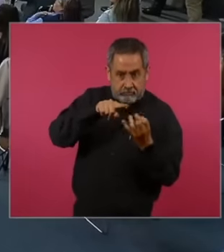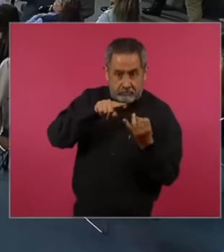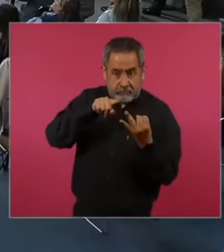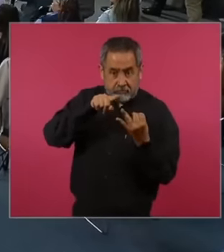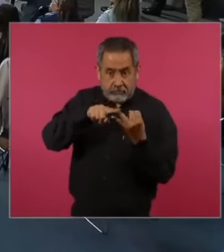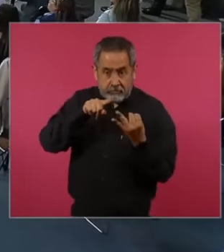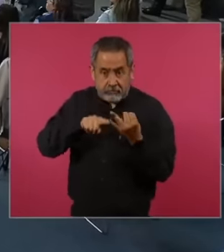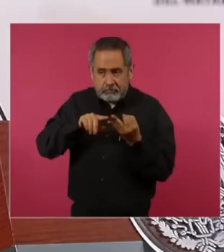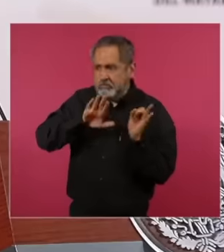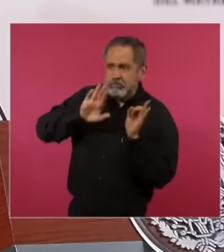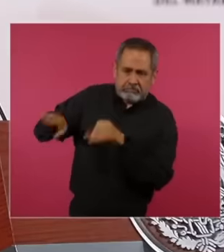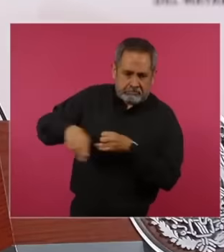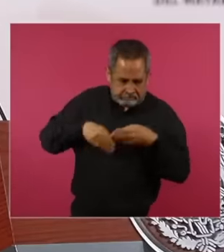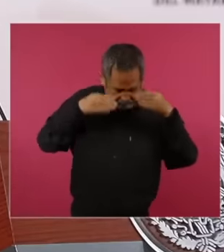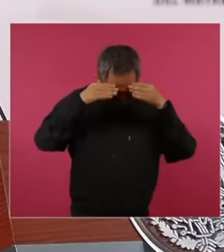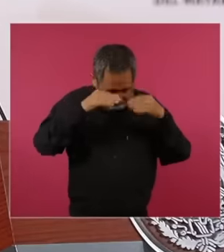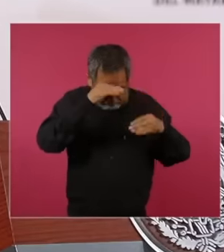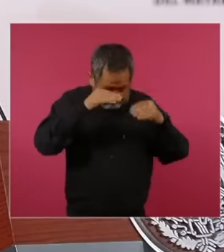¿Sí?